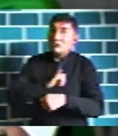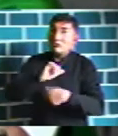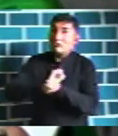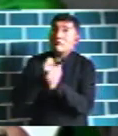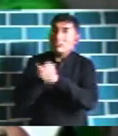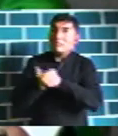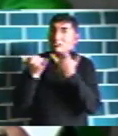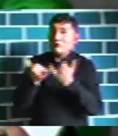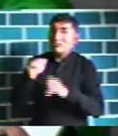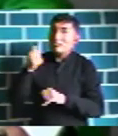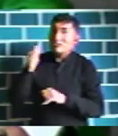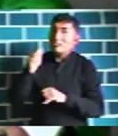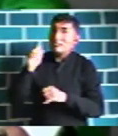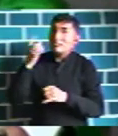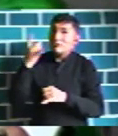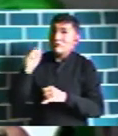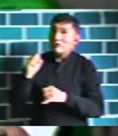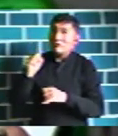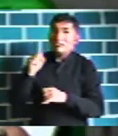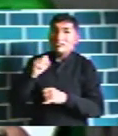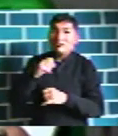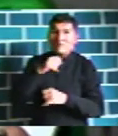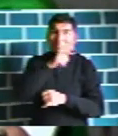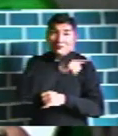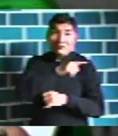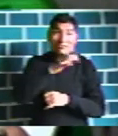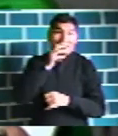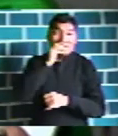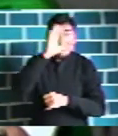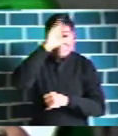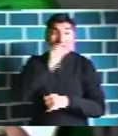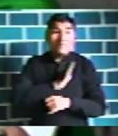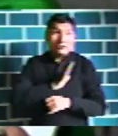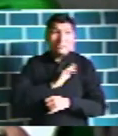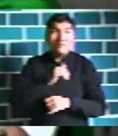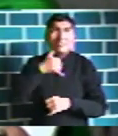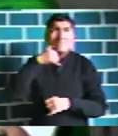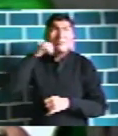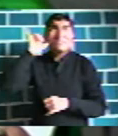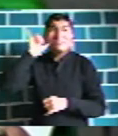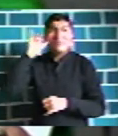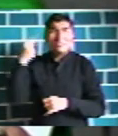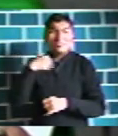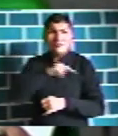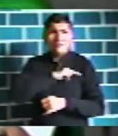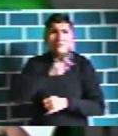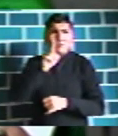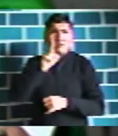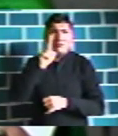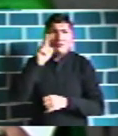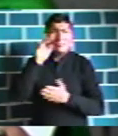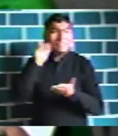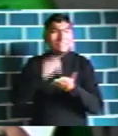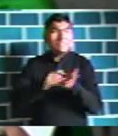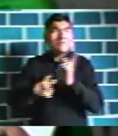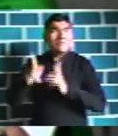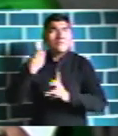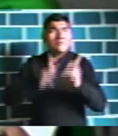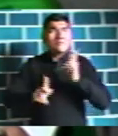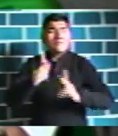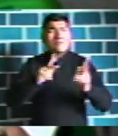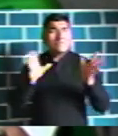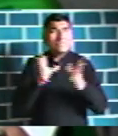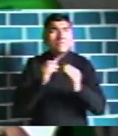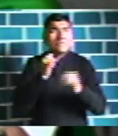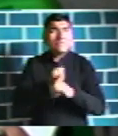ahora voy a dar tiempo a libia nos ha dicho en la misma ayer estuvimos con unas casi 1000 personas celebrando la misa